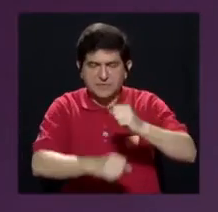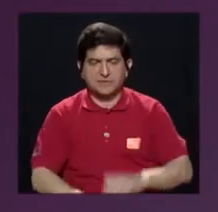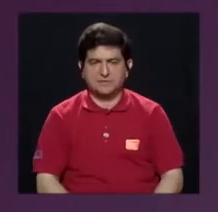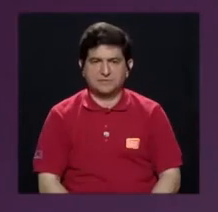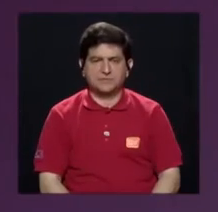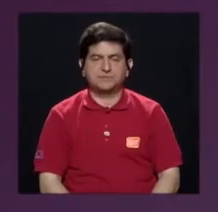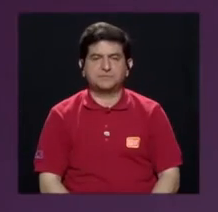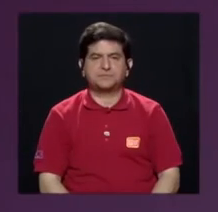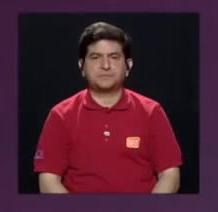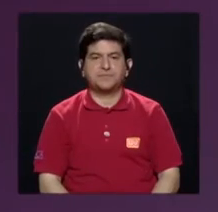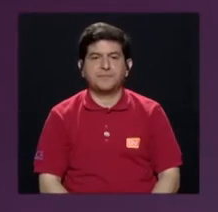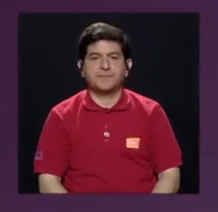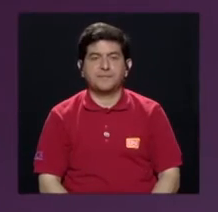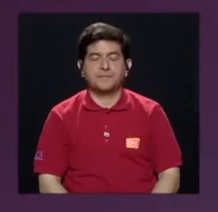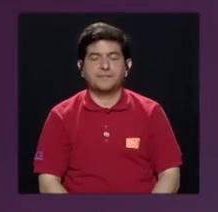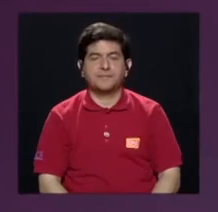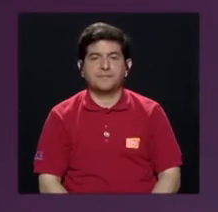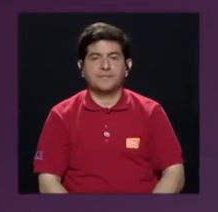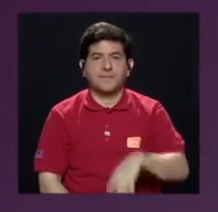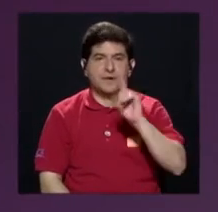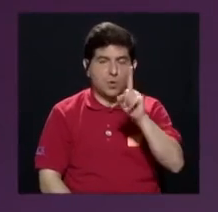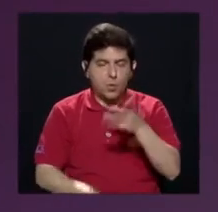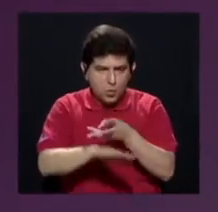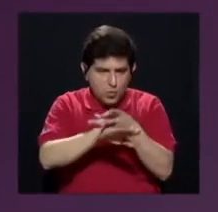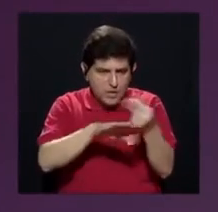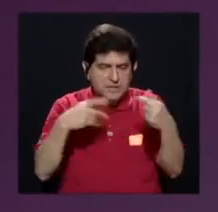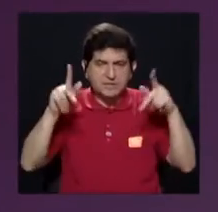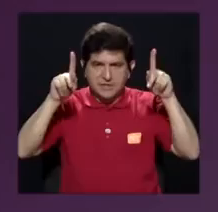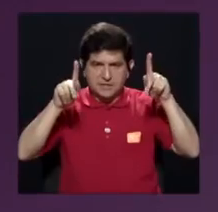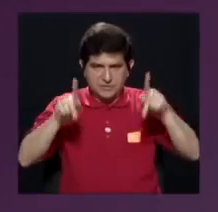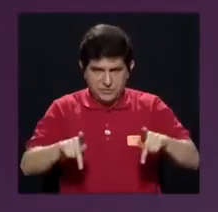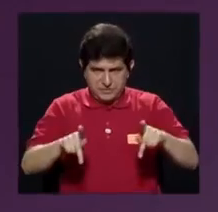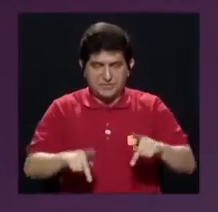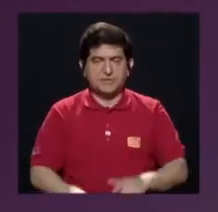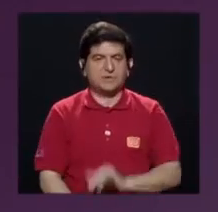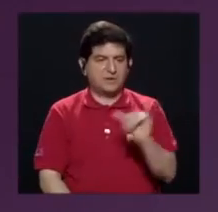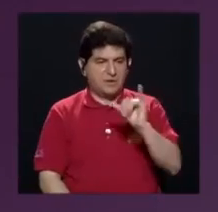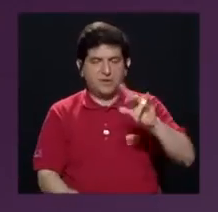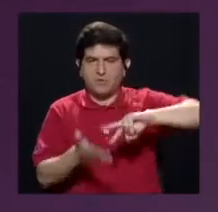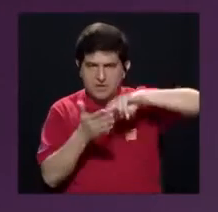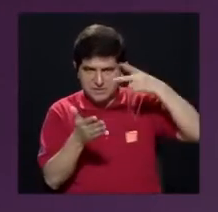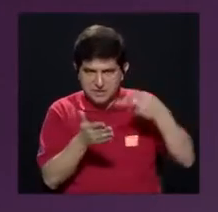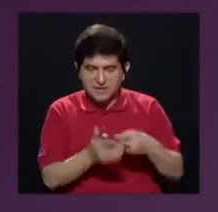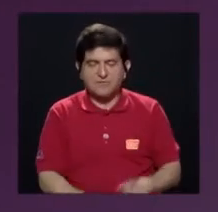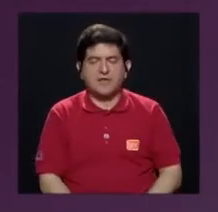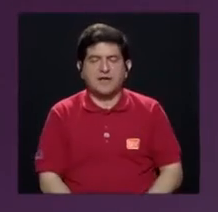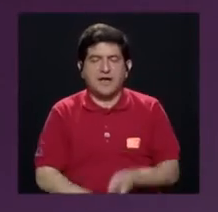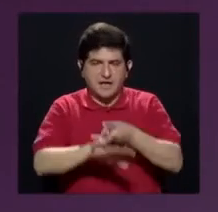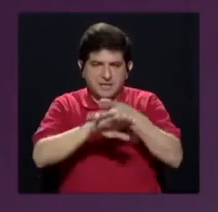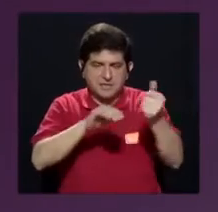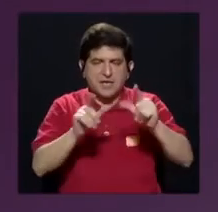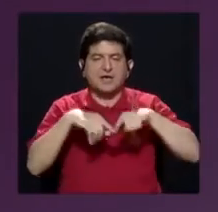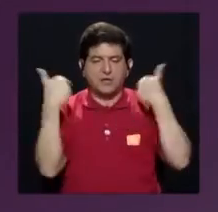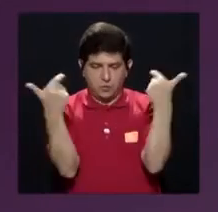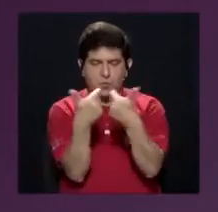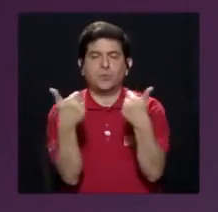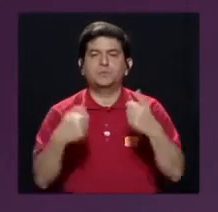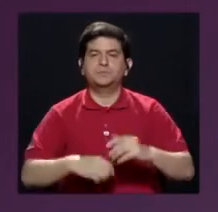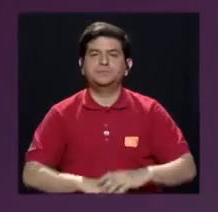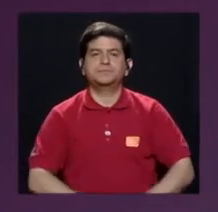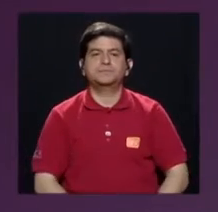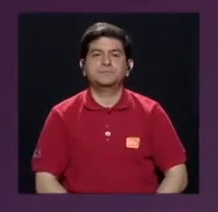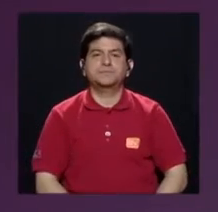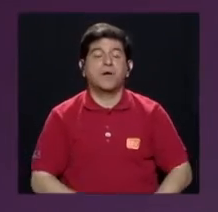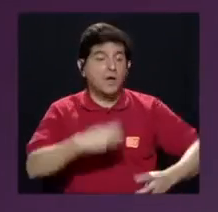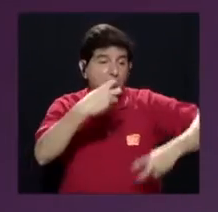nosotros, cada vez que hay una sanación personal, se está aportando a una sanación colectiva. O sea,